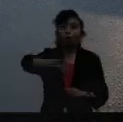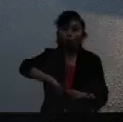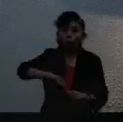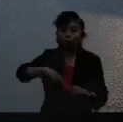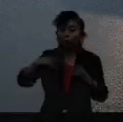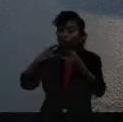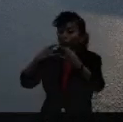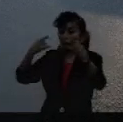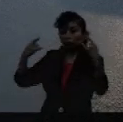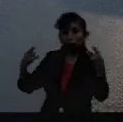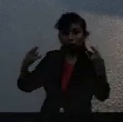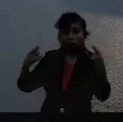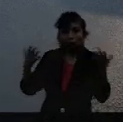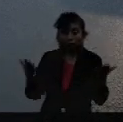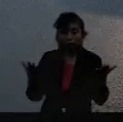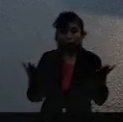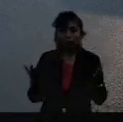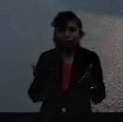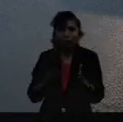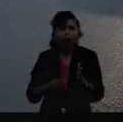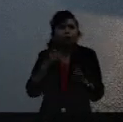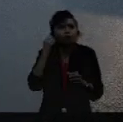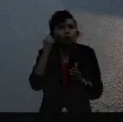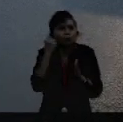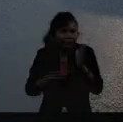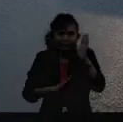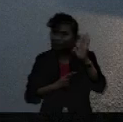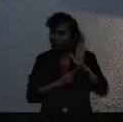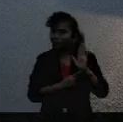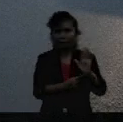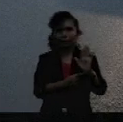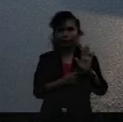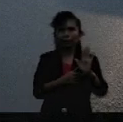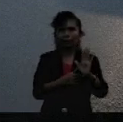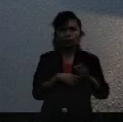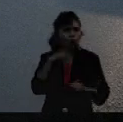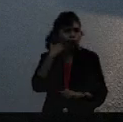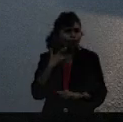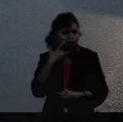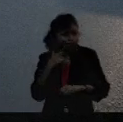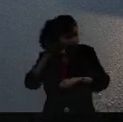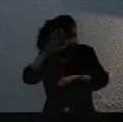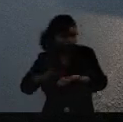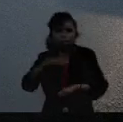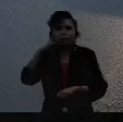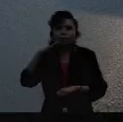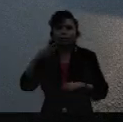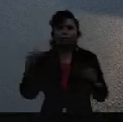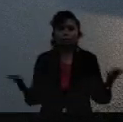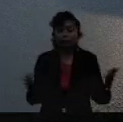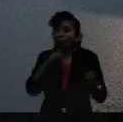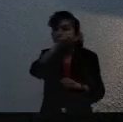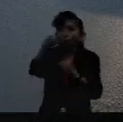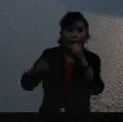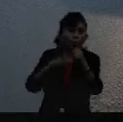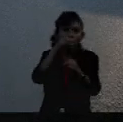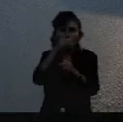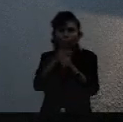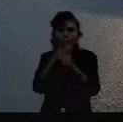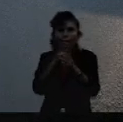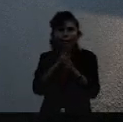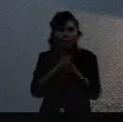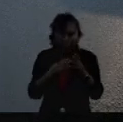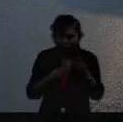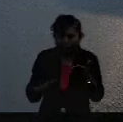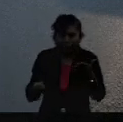historia nos permite y nos exige un esfuerzo aún mayor Tenemos la grandiosa oportunidad de